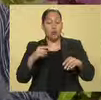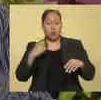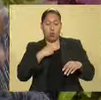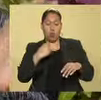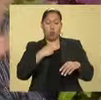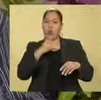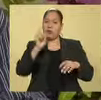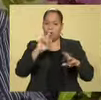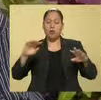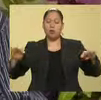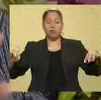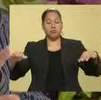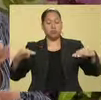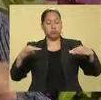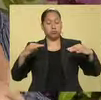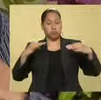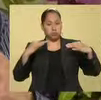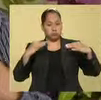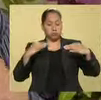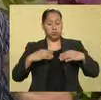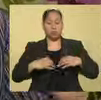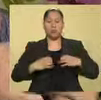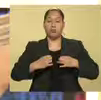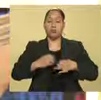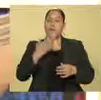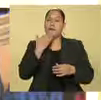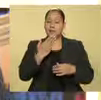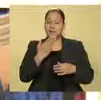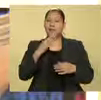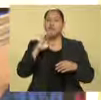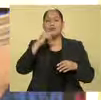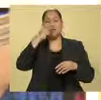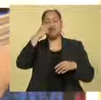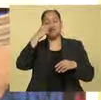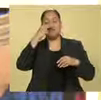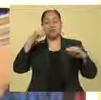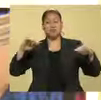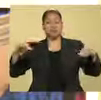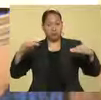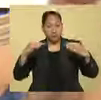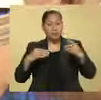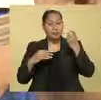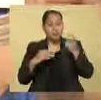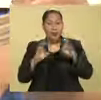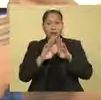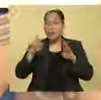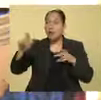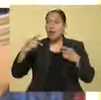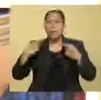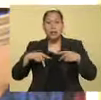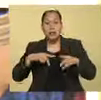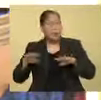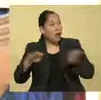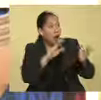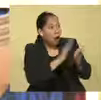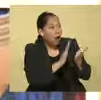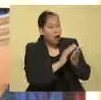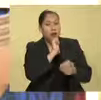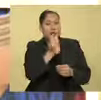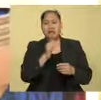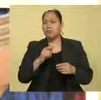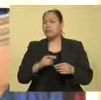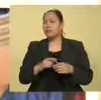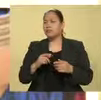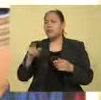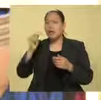sí mismo, no necesita terceras personas. Pero la vanidad, sí, obligatoriamente, si no hay terceras personas. Exacto. Un reconocimiento externo